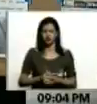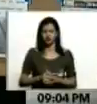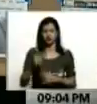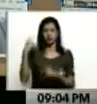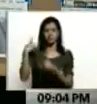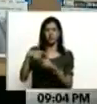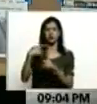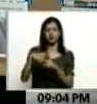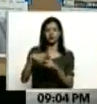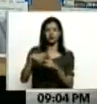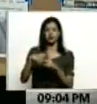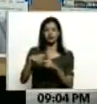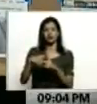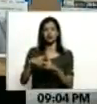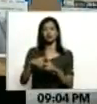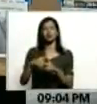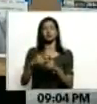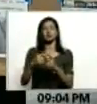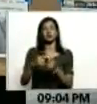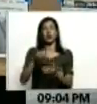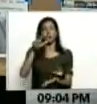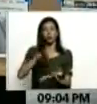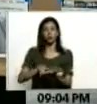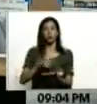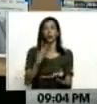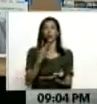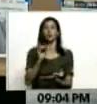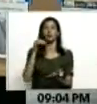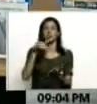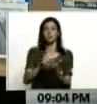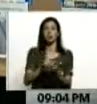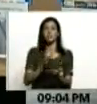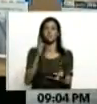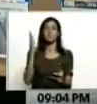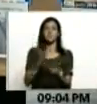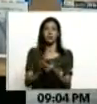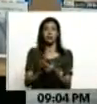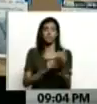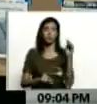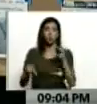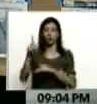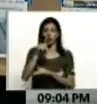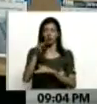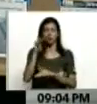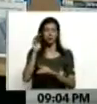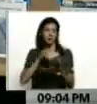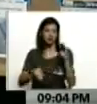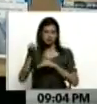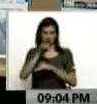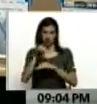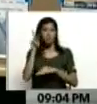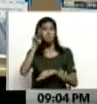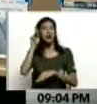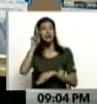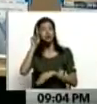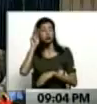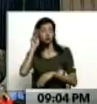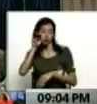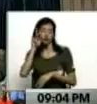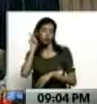además se se aprobaron recursos para 40.000 becas de posgrado y programas de cualificación a maestros